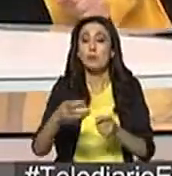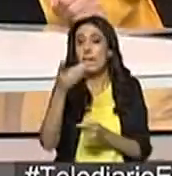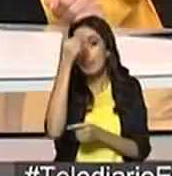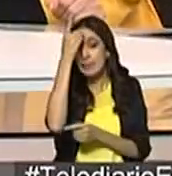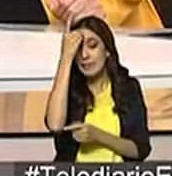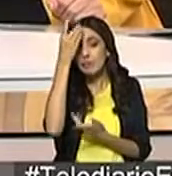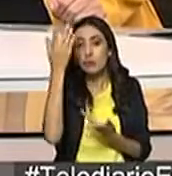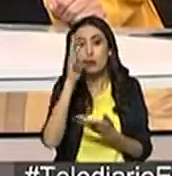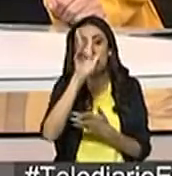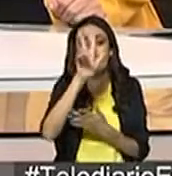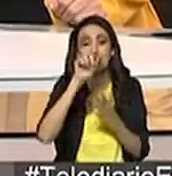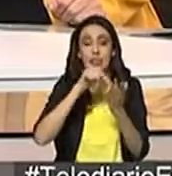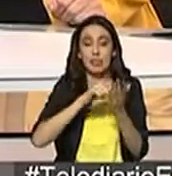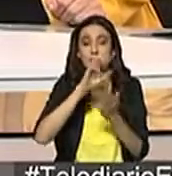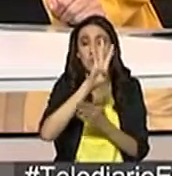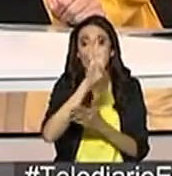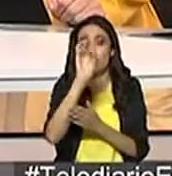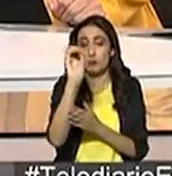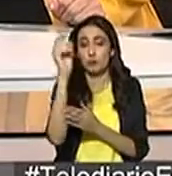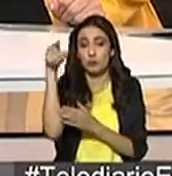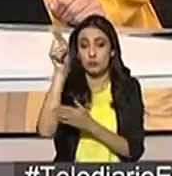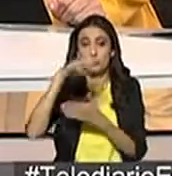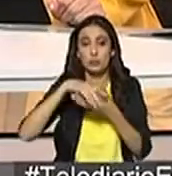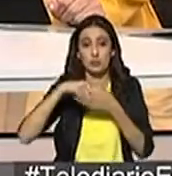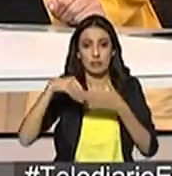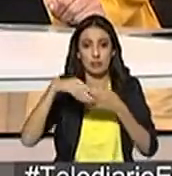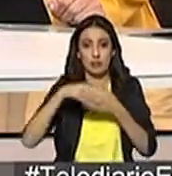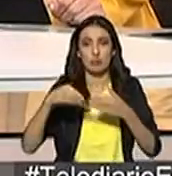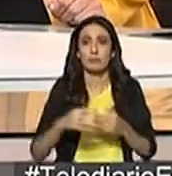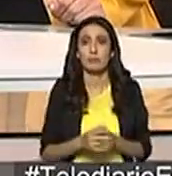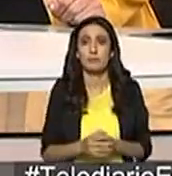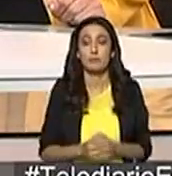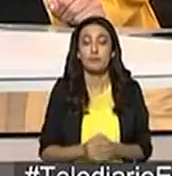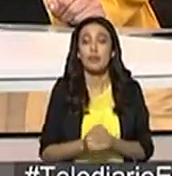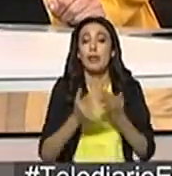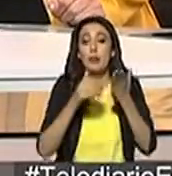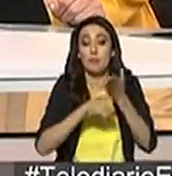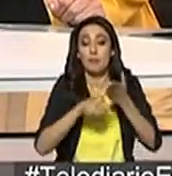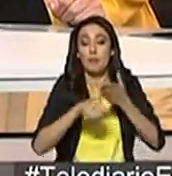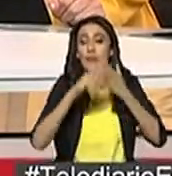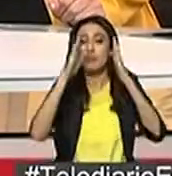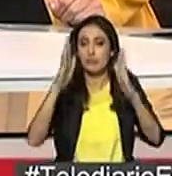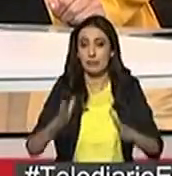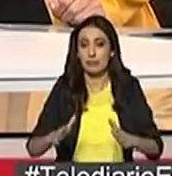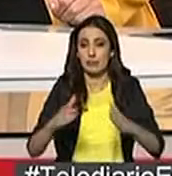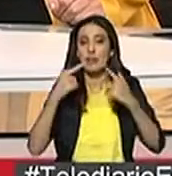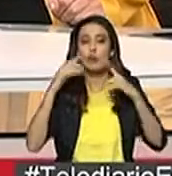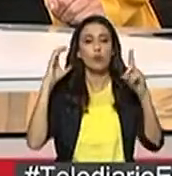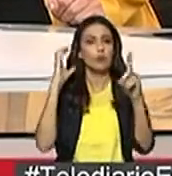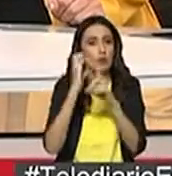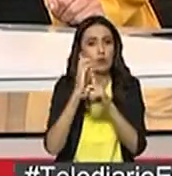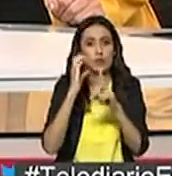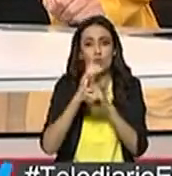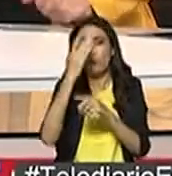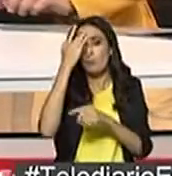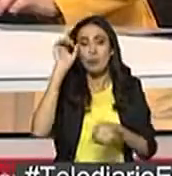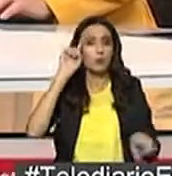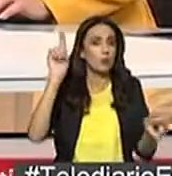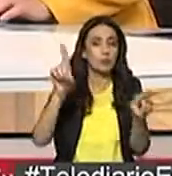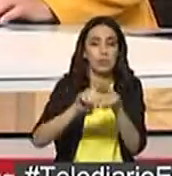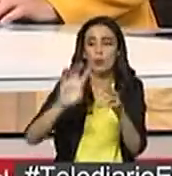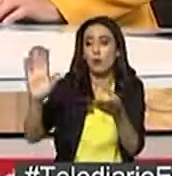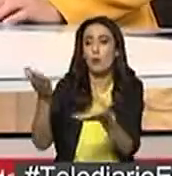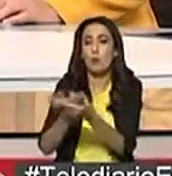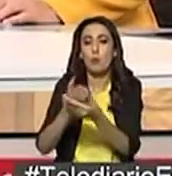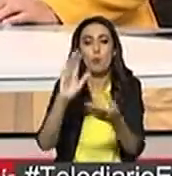a los 3.400 millones de dólares. El secretario de Estado cuestionó el archivo de la Ley de Crecimiento Económico y confirmó